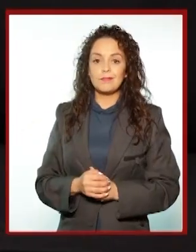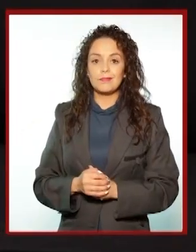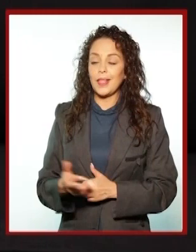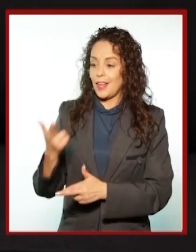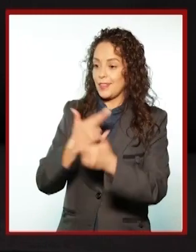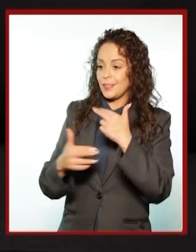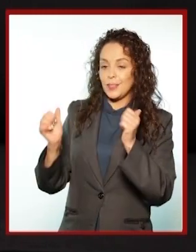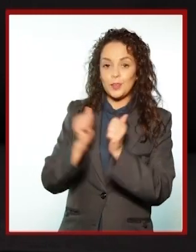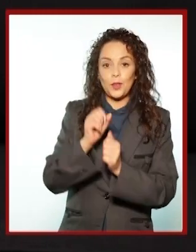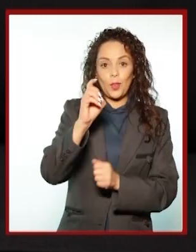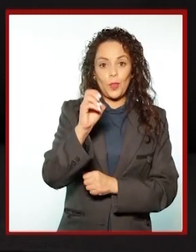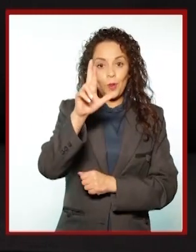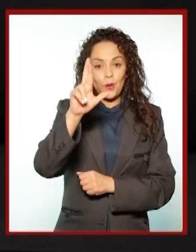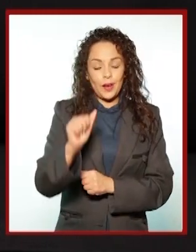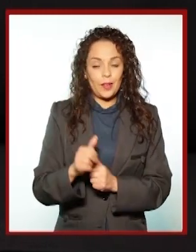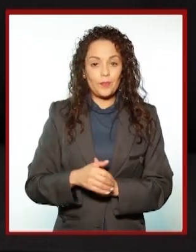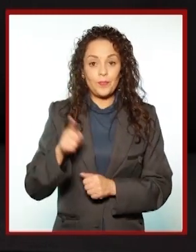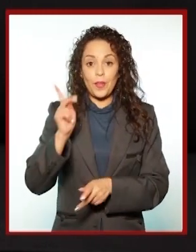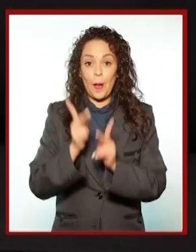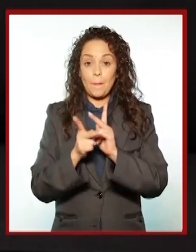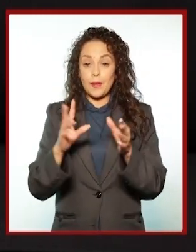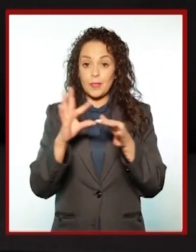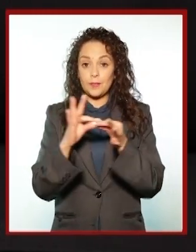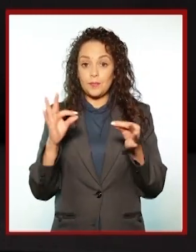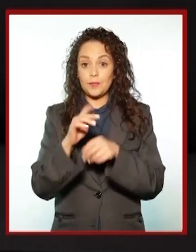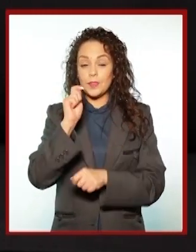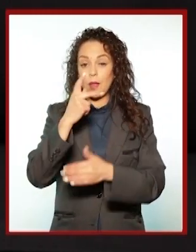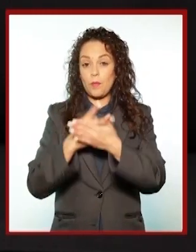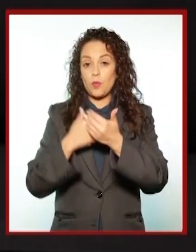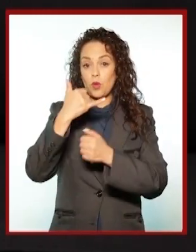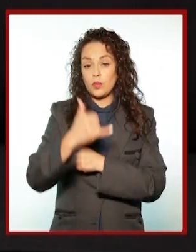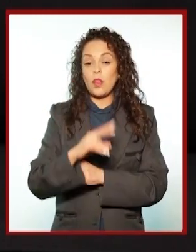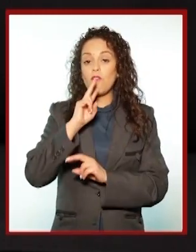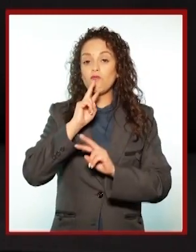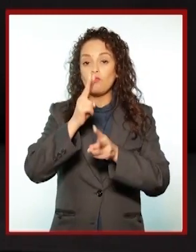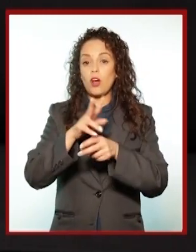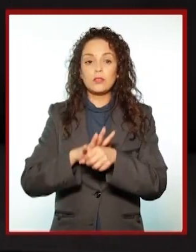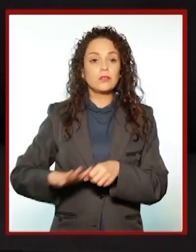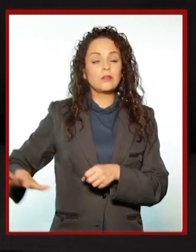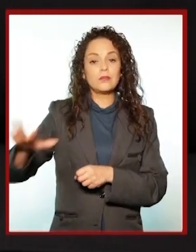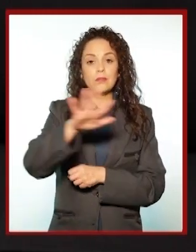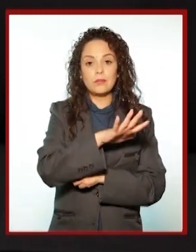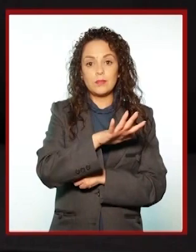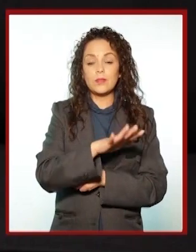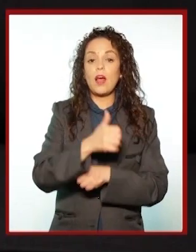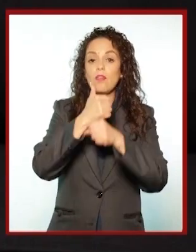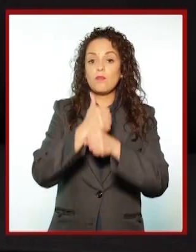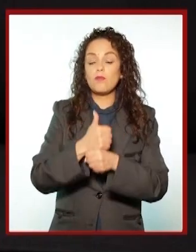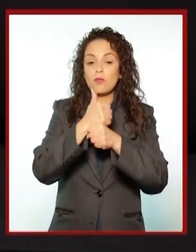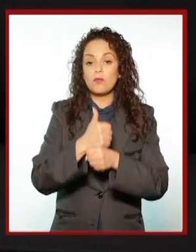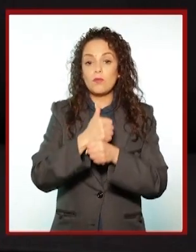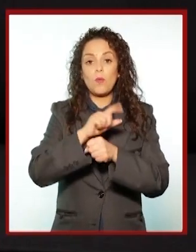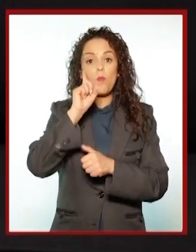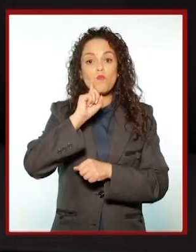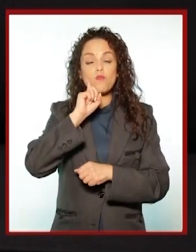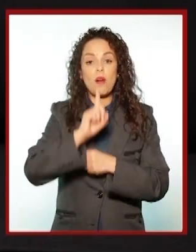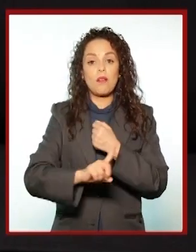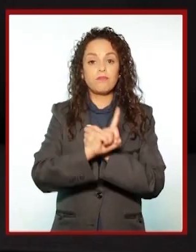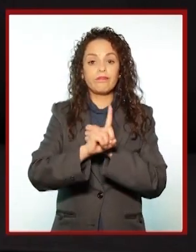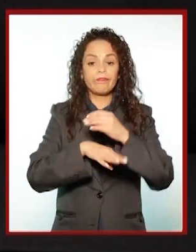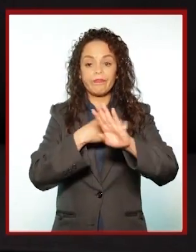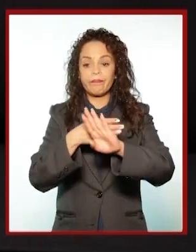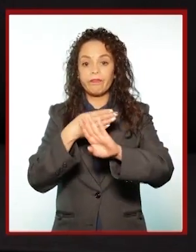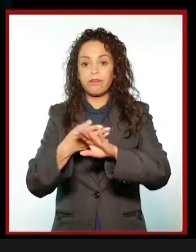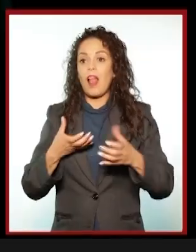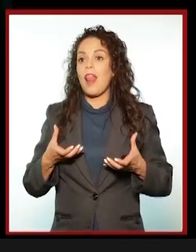con Dora Bartilotti, quien está platicando sobre el proyecto La Voz Pública y la violencia contra las mujeres en espacios públicos. Gracias por